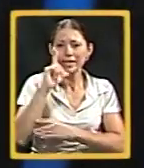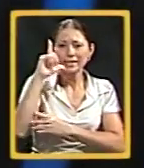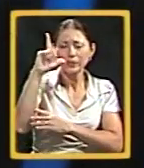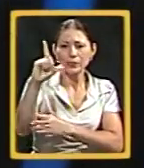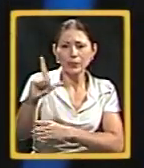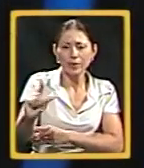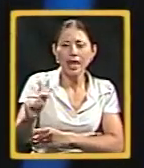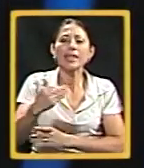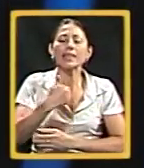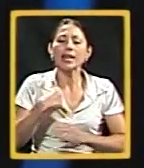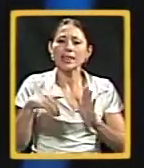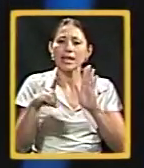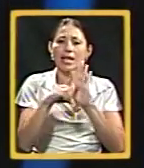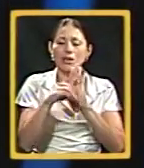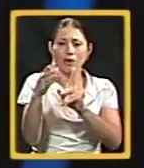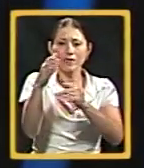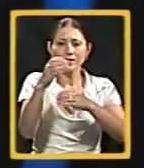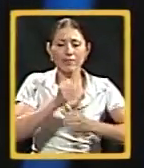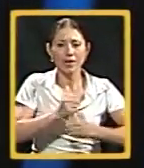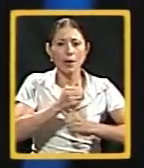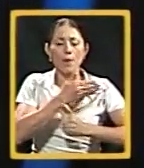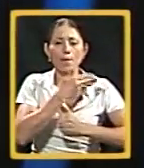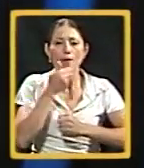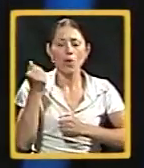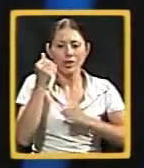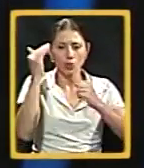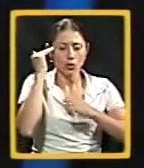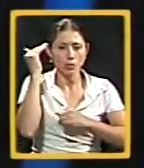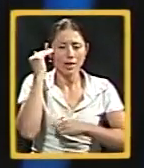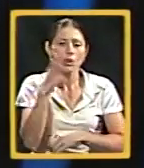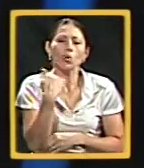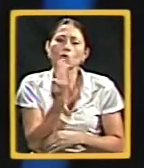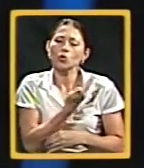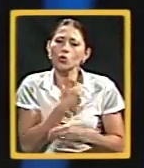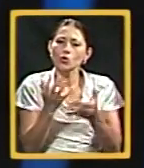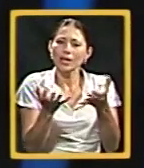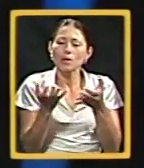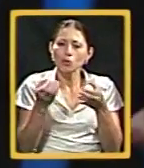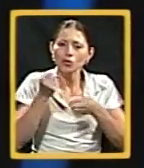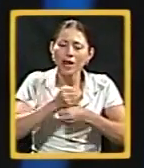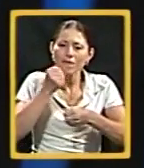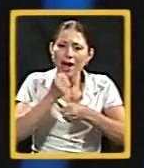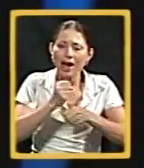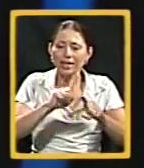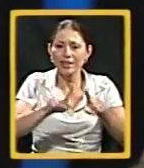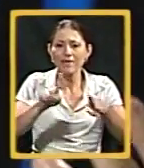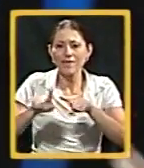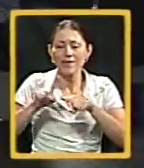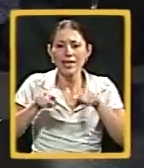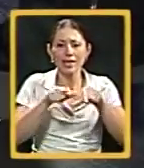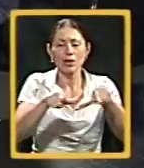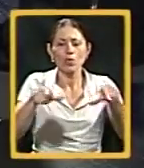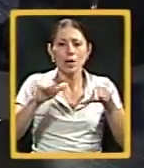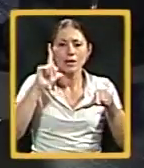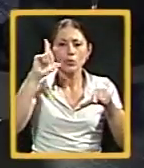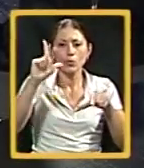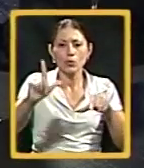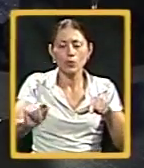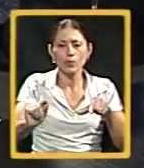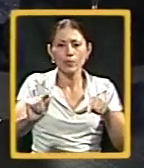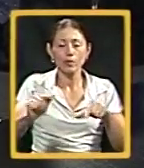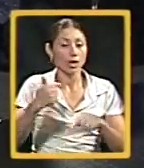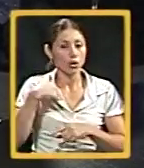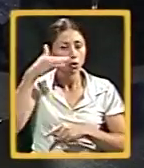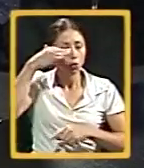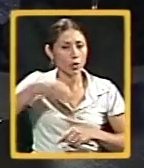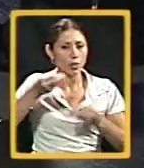nuevo conocimiento. Entonces queremos ver cómo trabajamos intensamente en esa regionalización. Yo creo que eso es muy importante y vengo a una anécdota